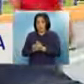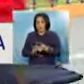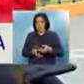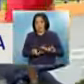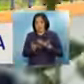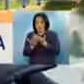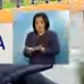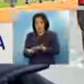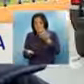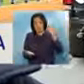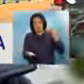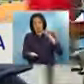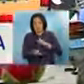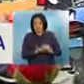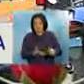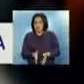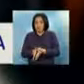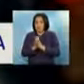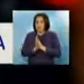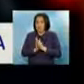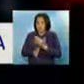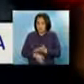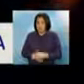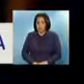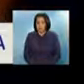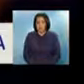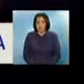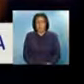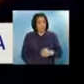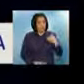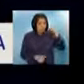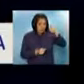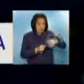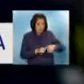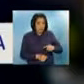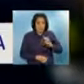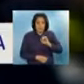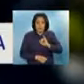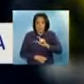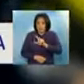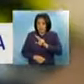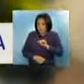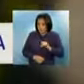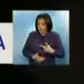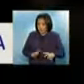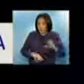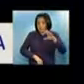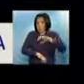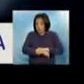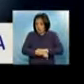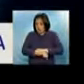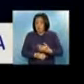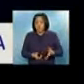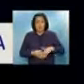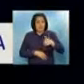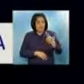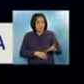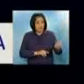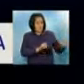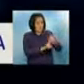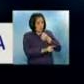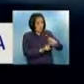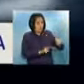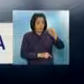varios meses esta solicitud. Como se recuerda, Silvana Buscaglia fue arrestada luego de agredir al